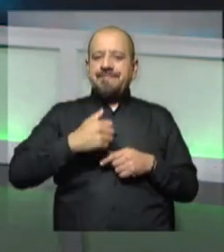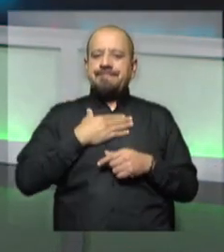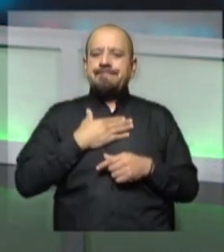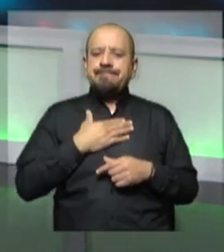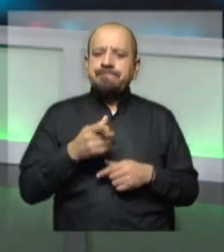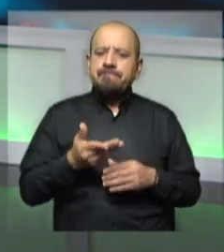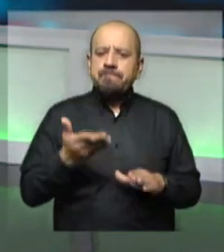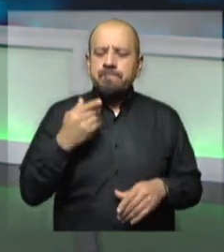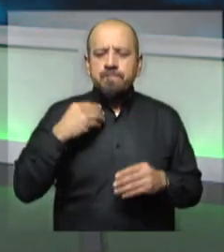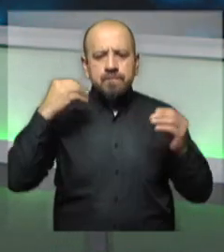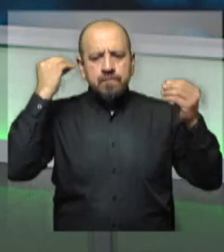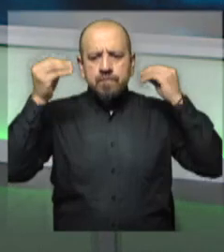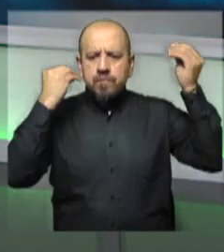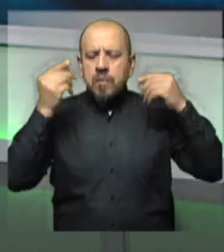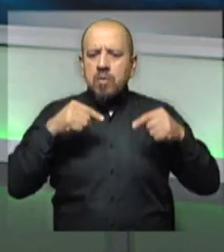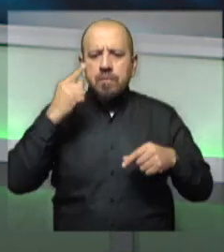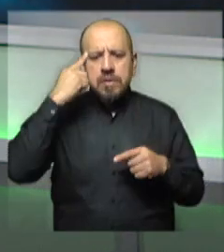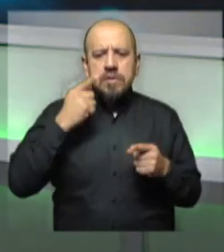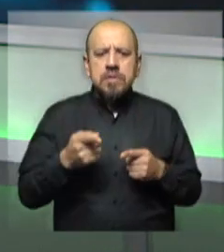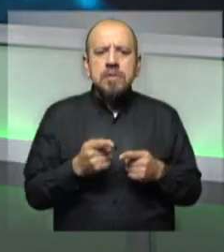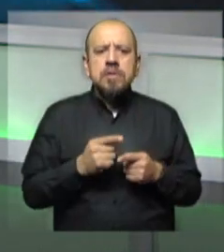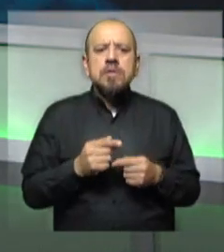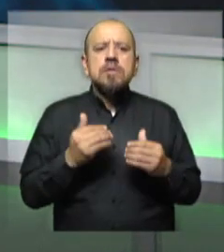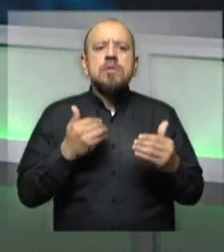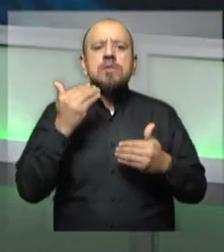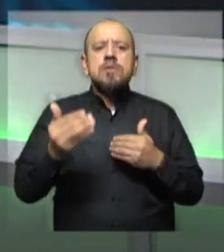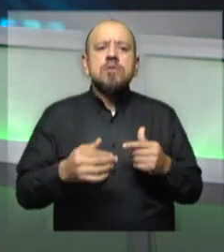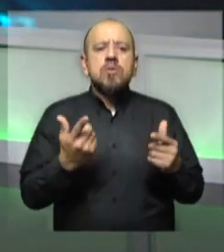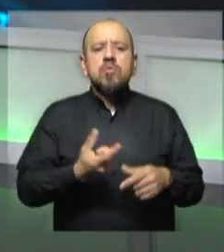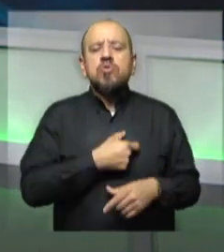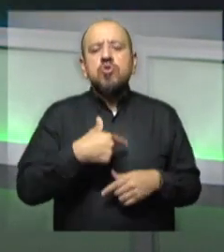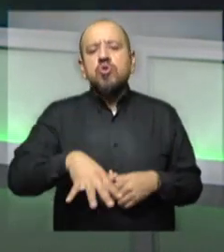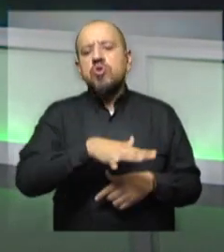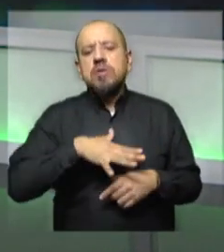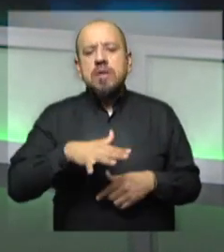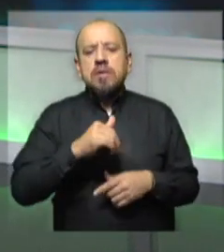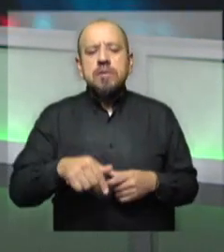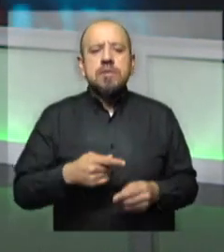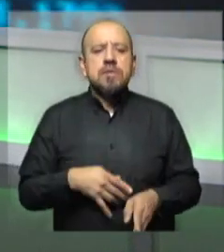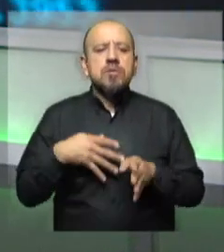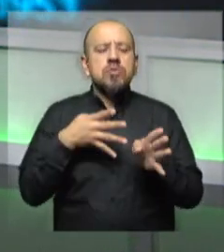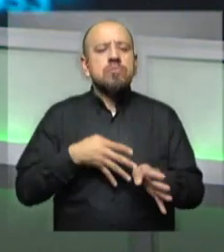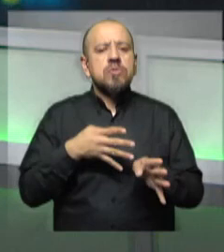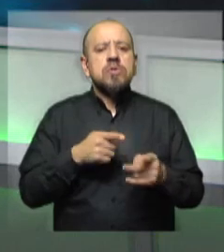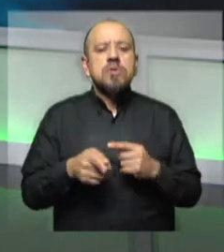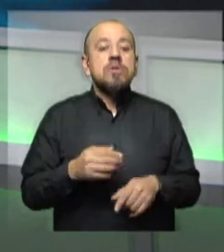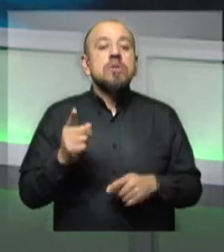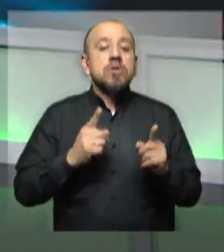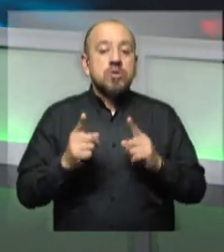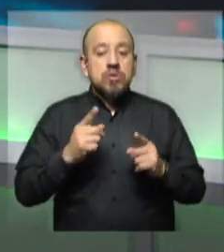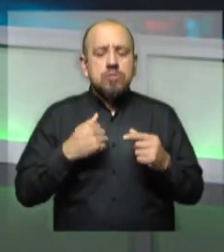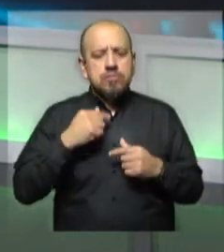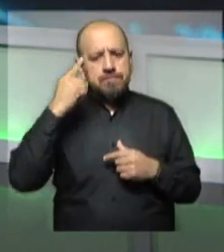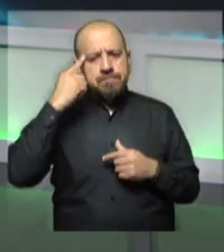que más debería de preocuparnos cuando pensamos prospectivamente como sociedad la magnitud de los desafíos que tenemos Y de alguna manera también